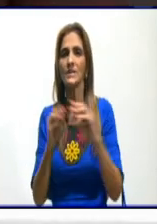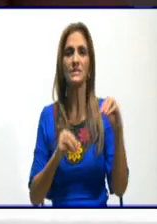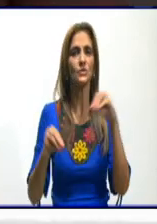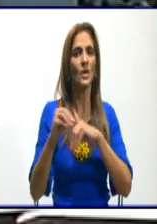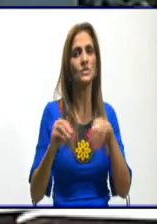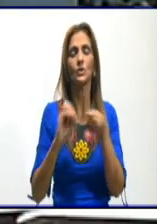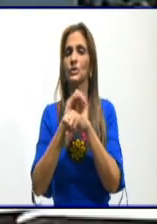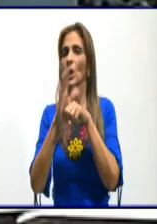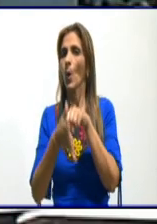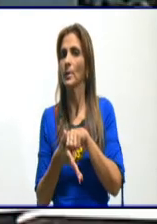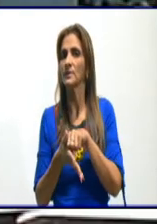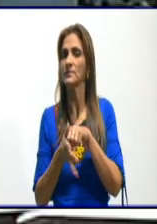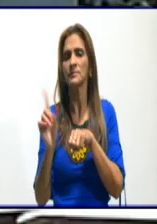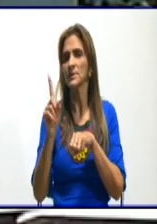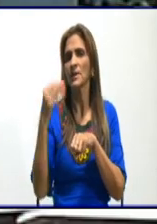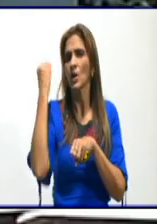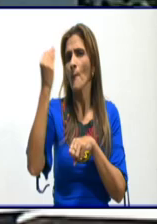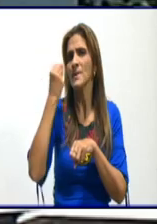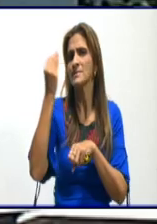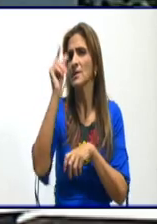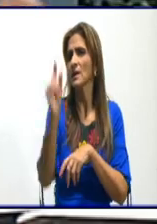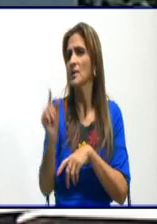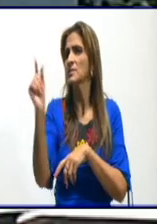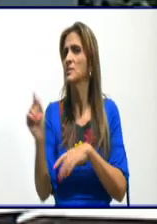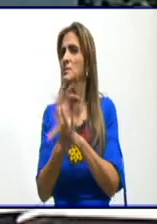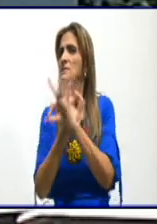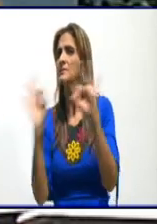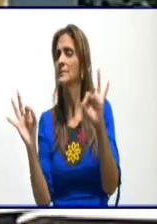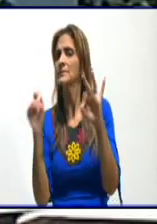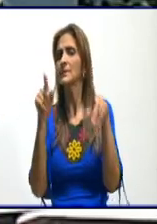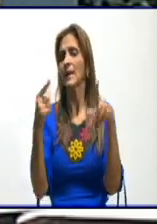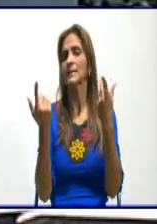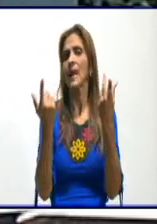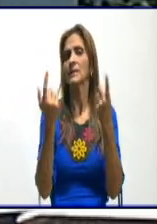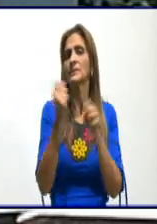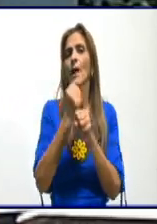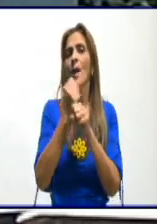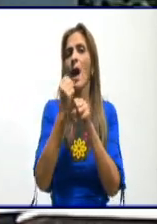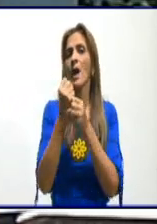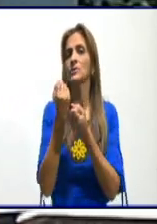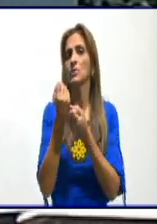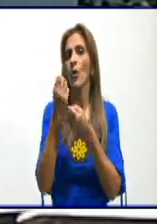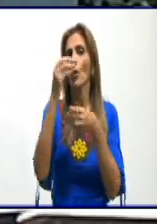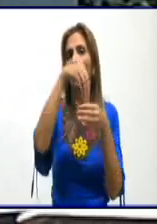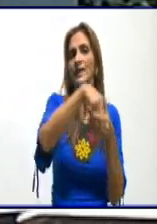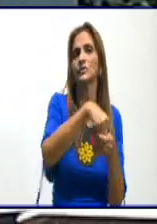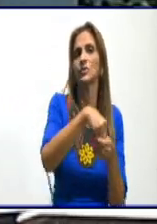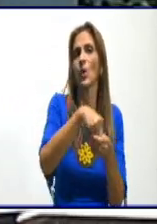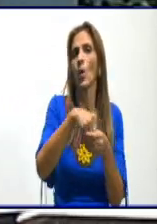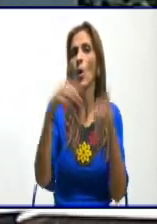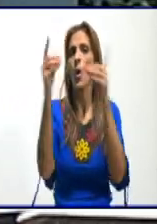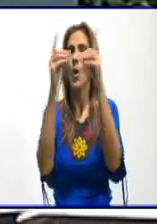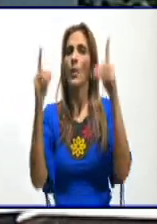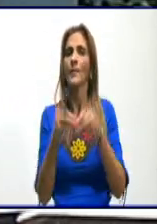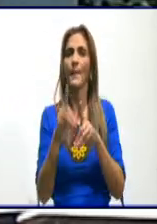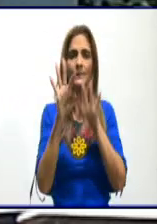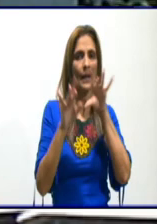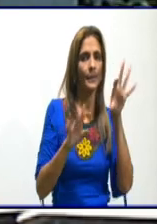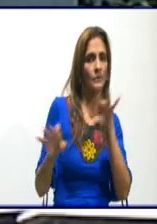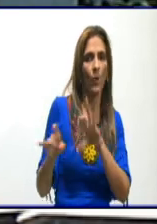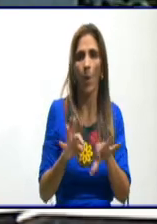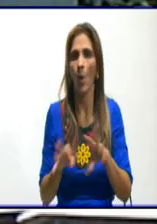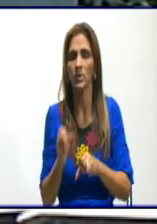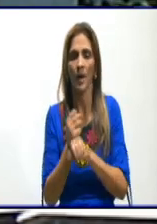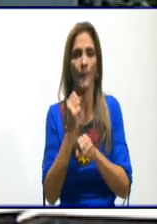vaya a pensar que los expertos han venido para estar desde una oficina o para estar desde un laboratorio o quizás desde otro